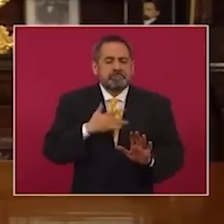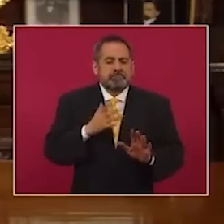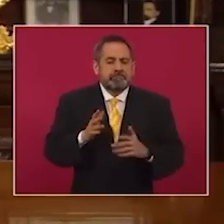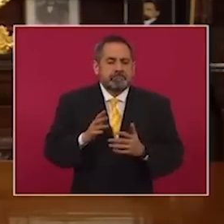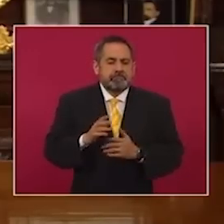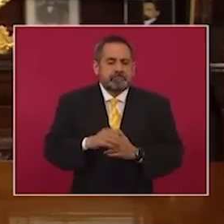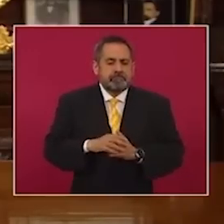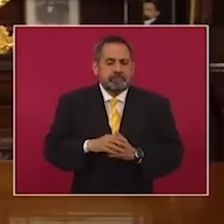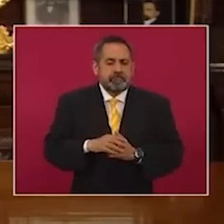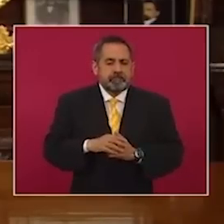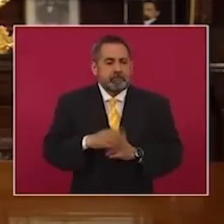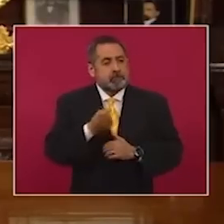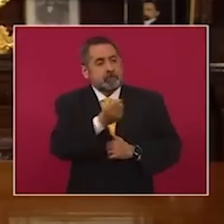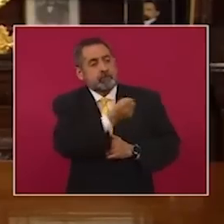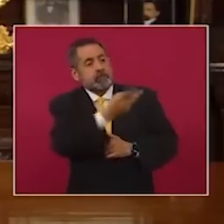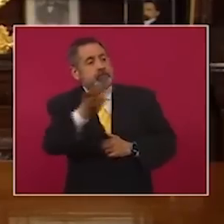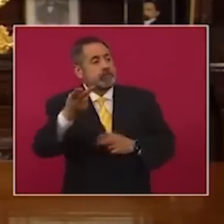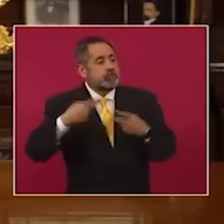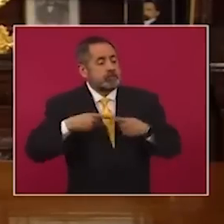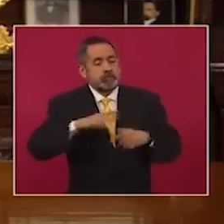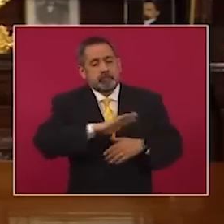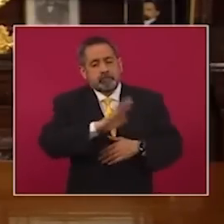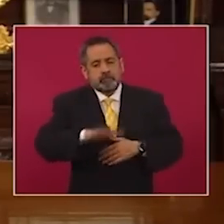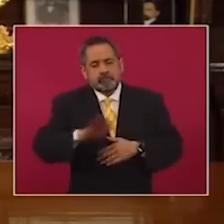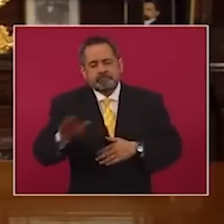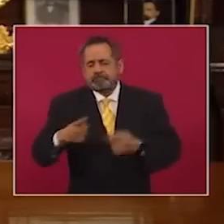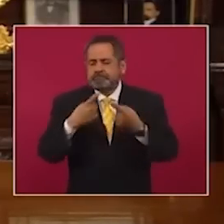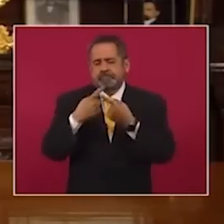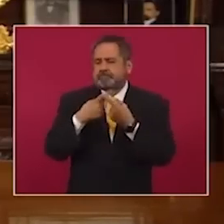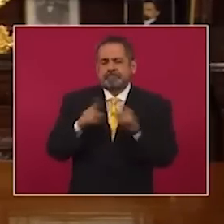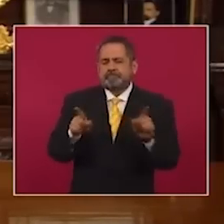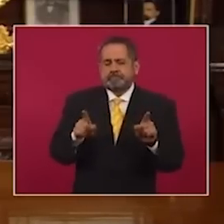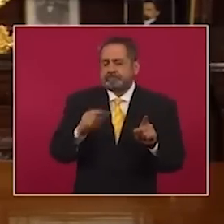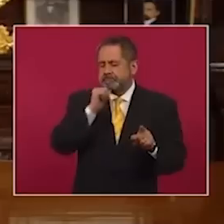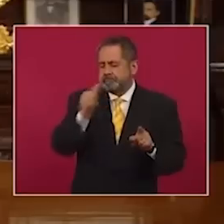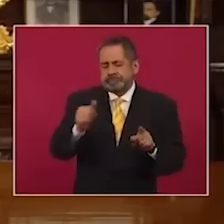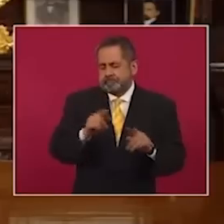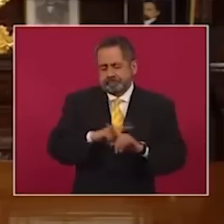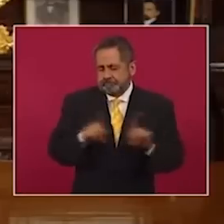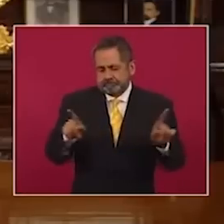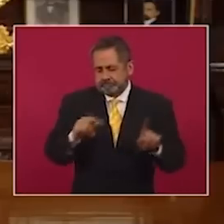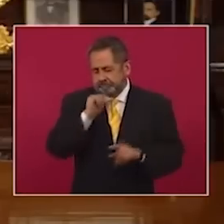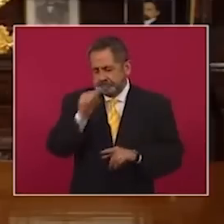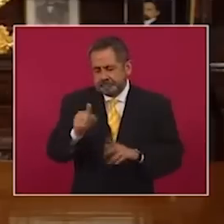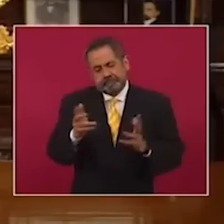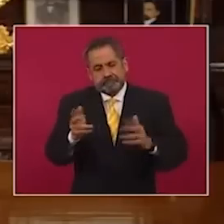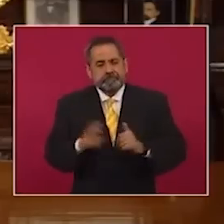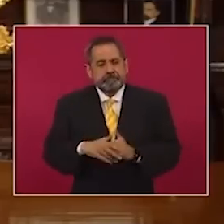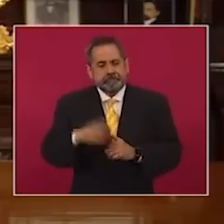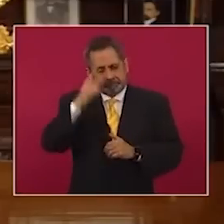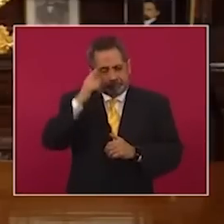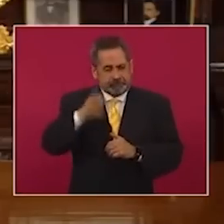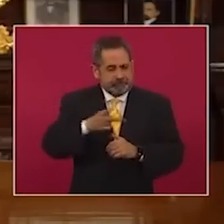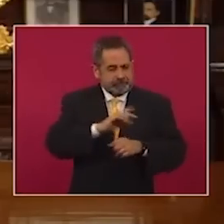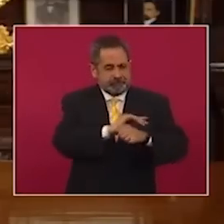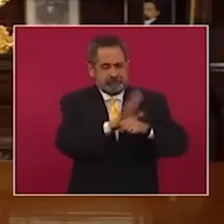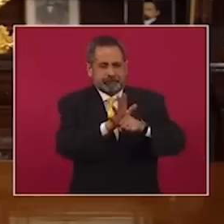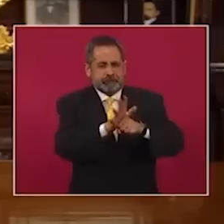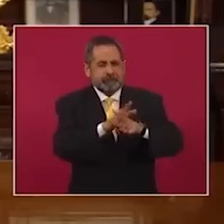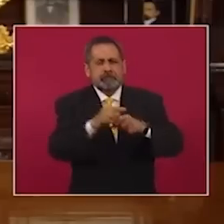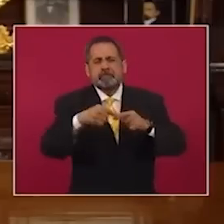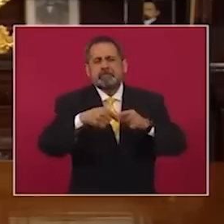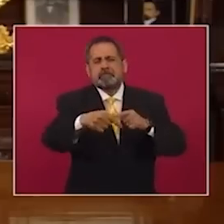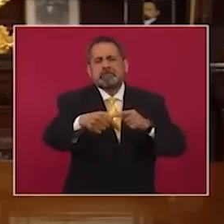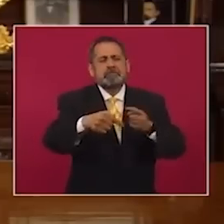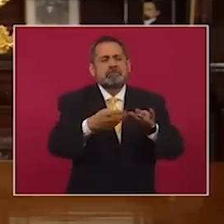pérdidas de vidas humanas. Esto es distinto. Yo diría que este virus va de salida.